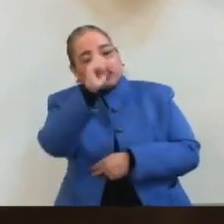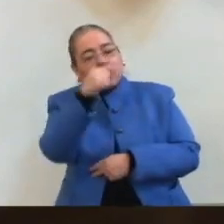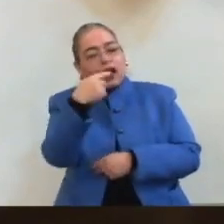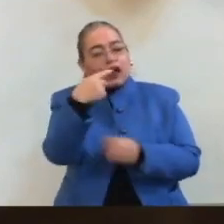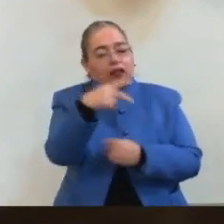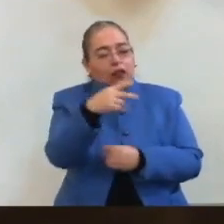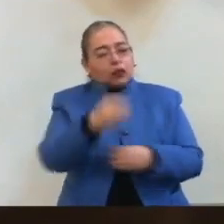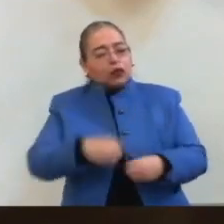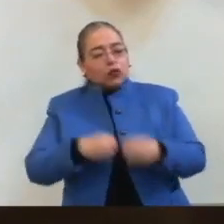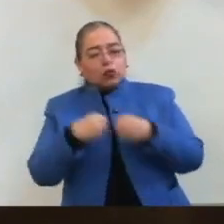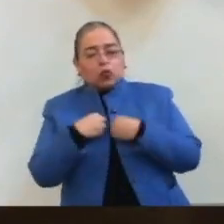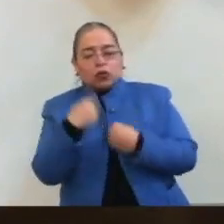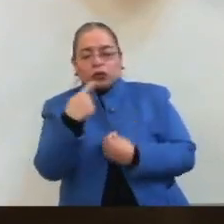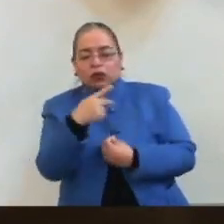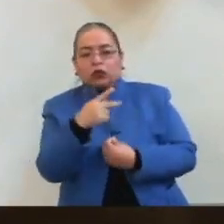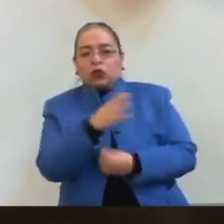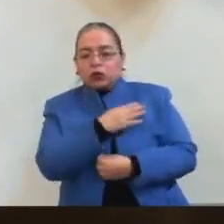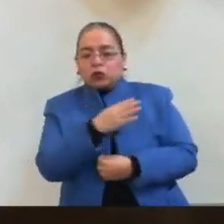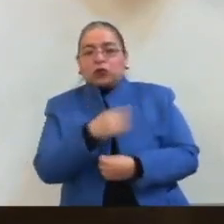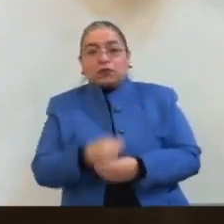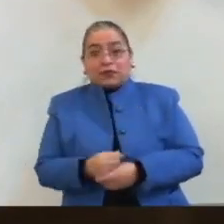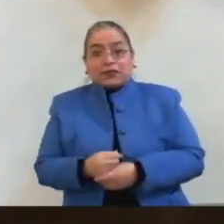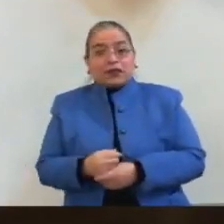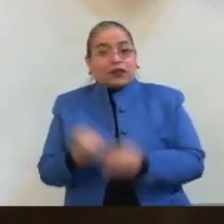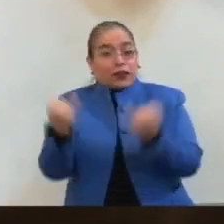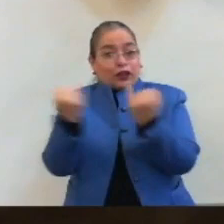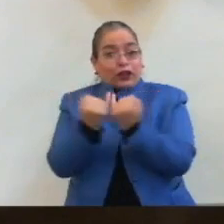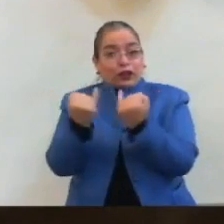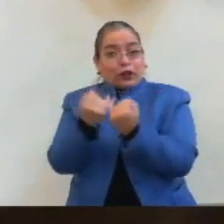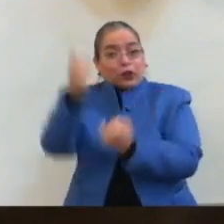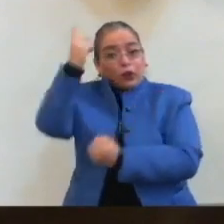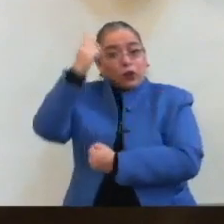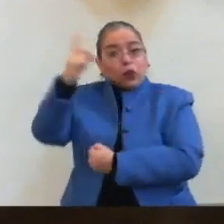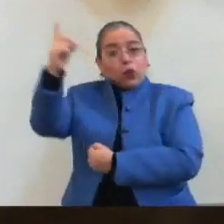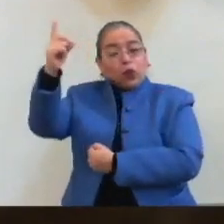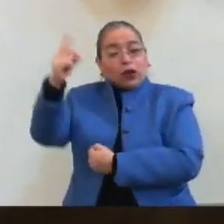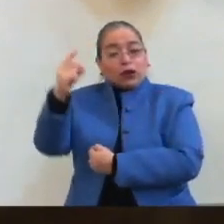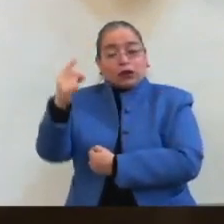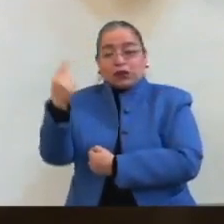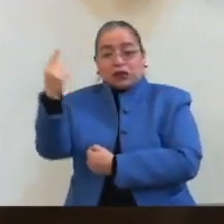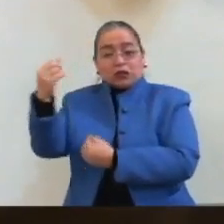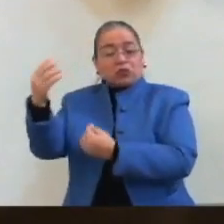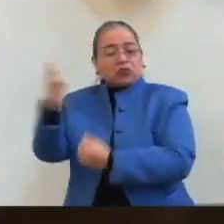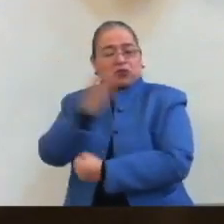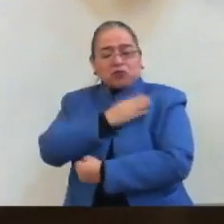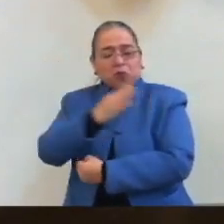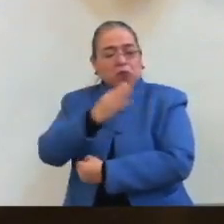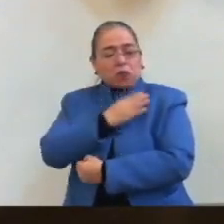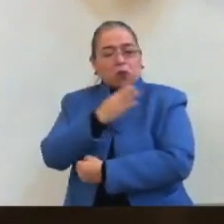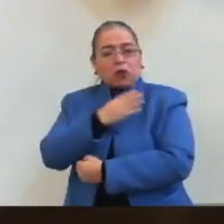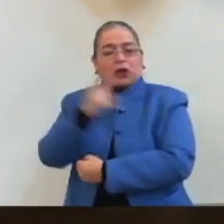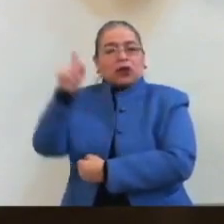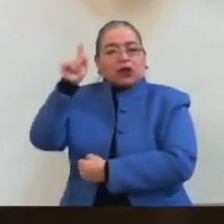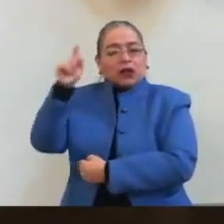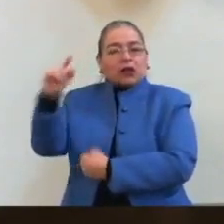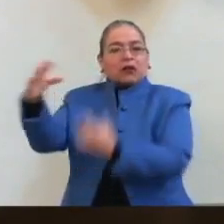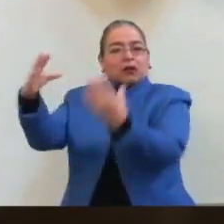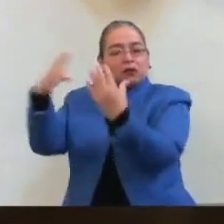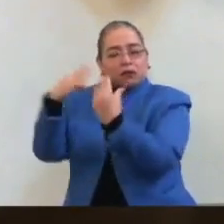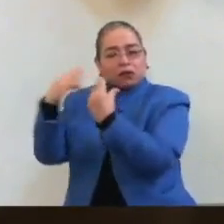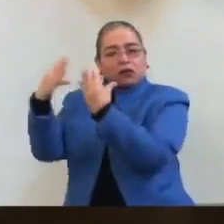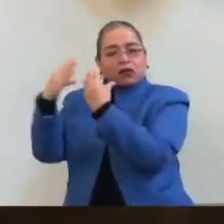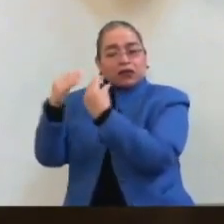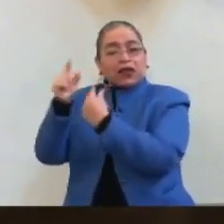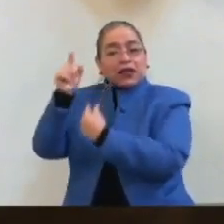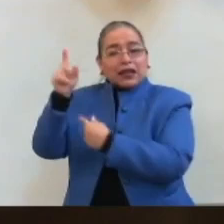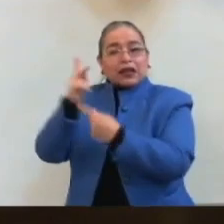dios ha sido tan bueno que nos ha hablado que nos ha dirigido la